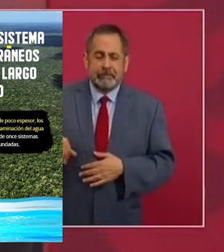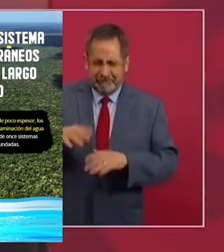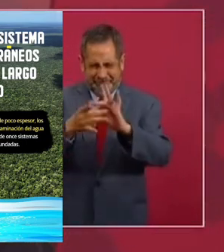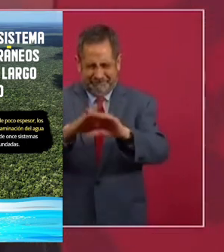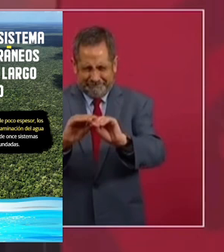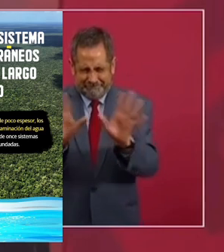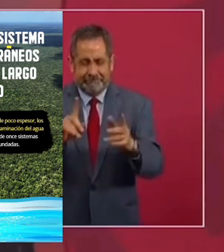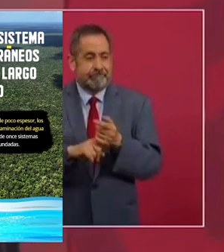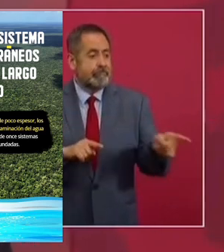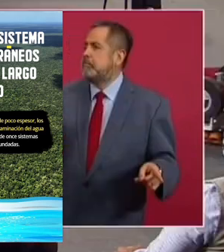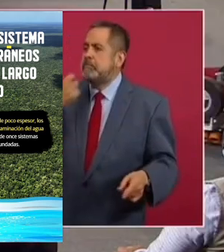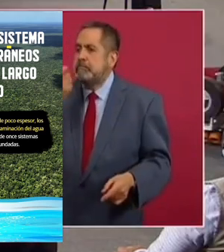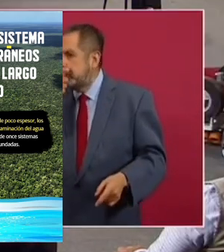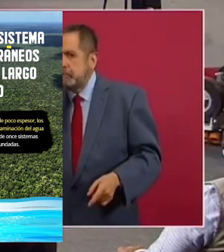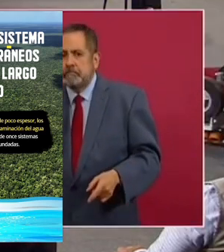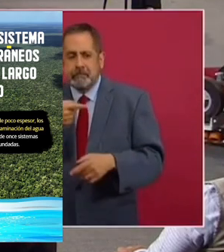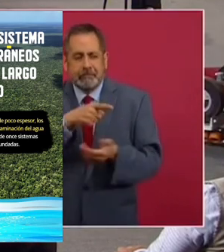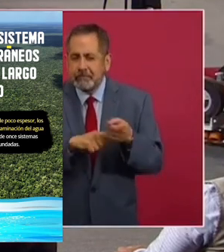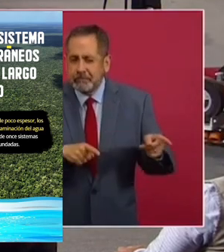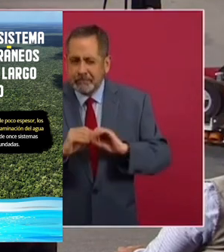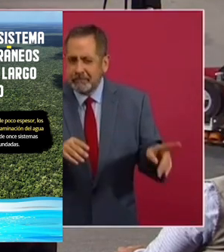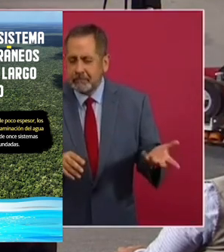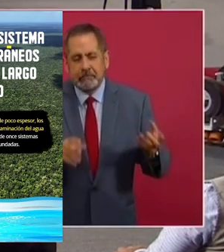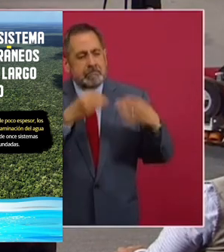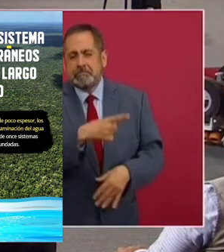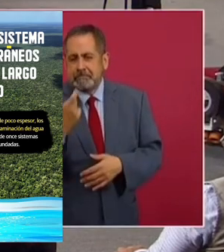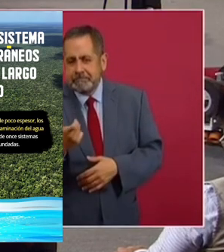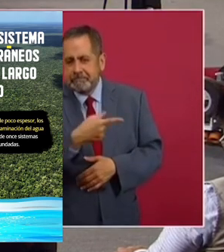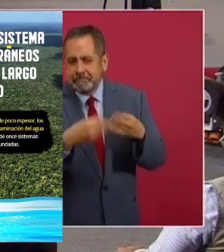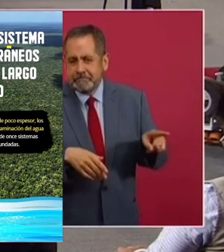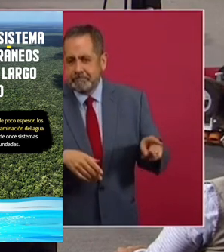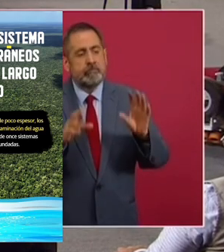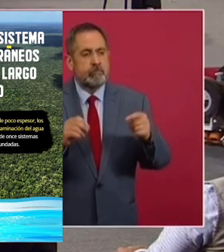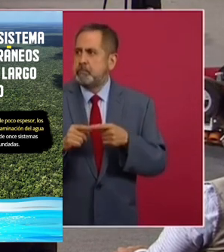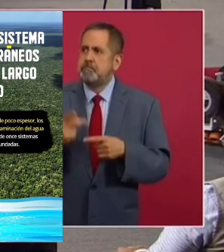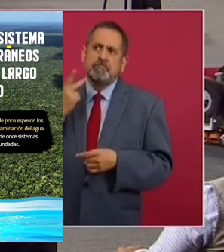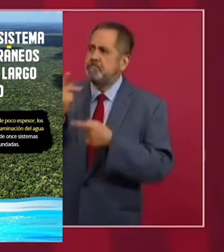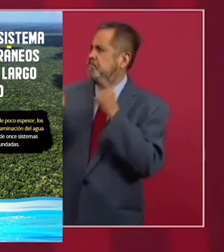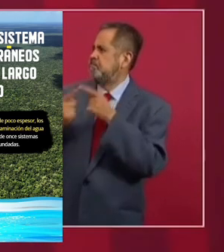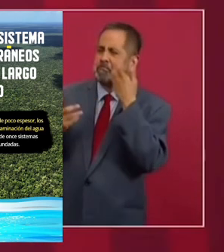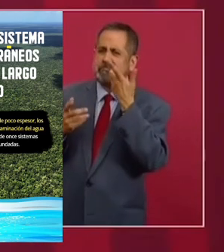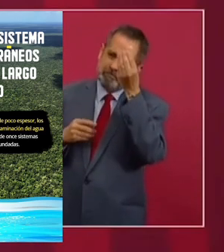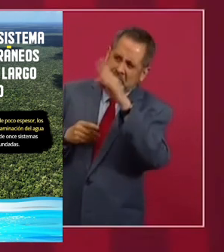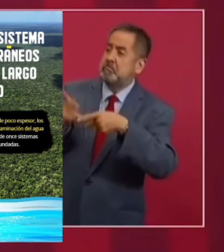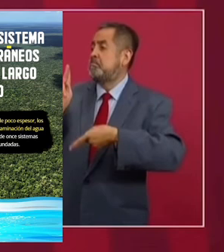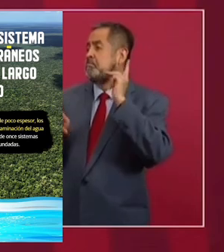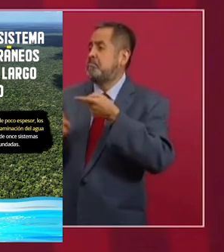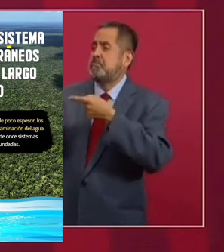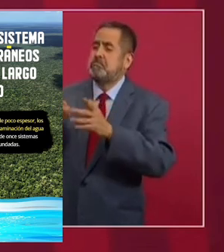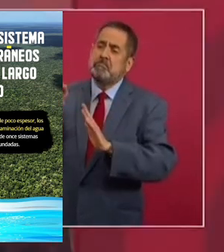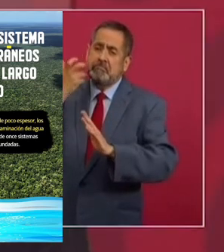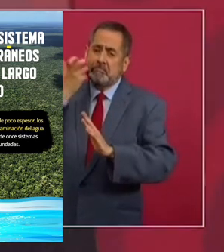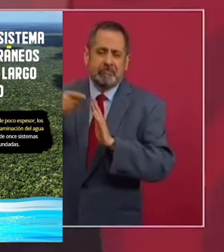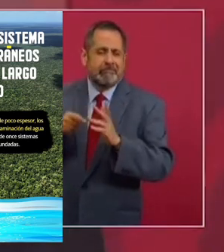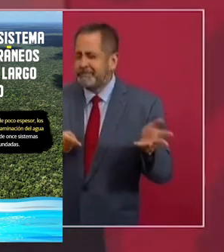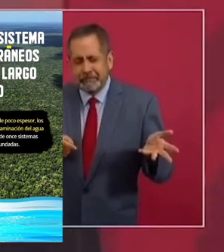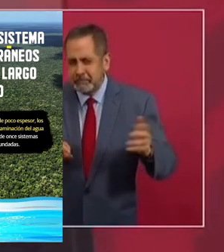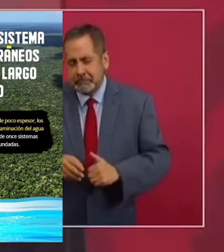decirlo con toda claridad, por dinero o por oposición política o